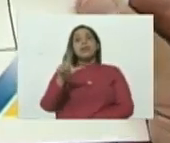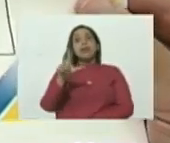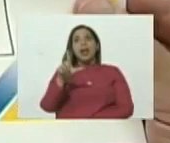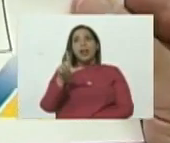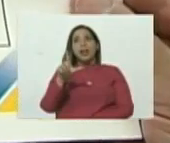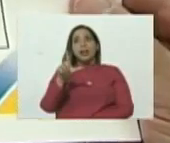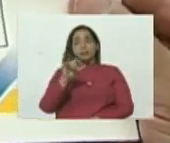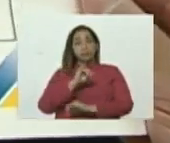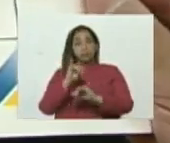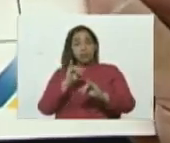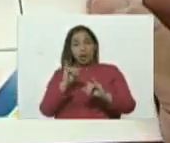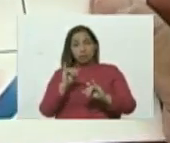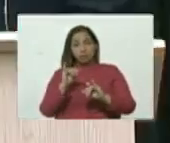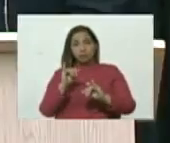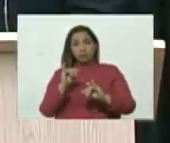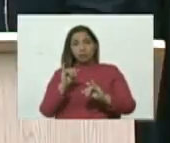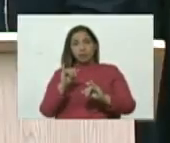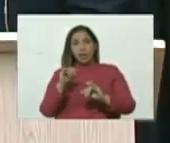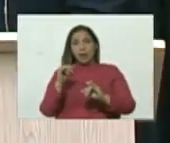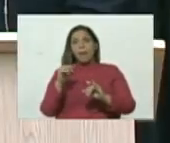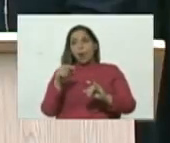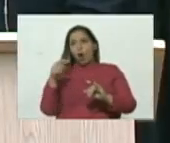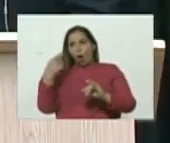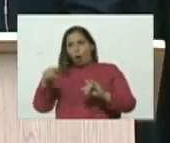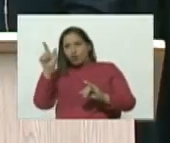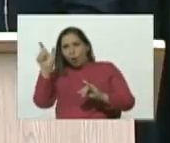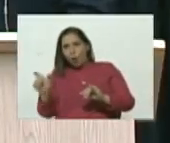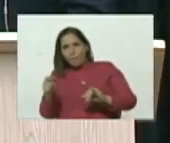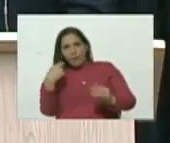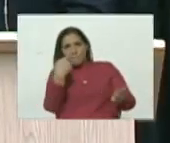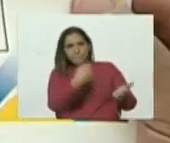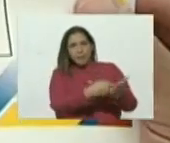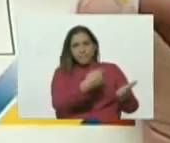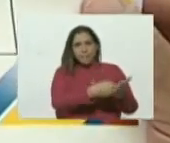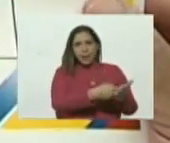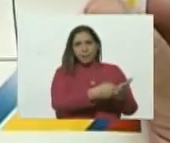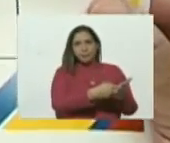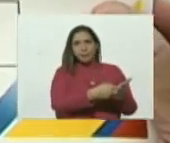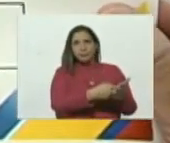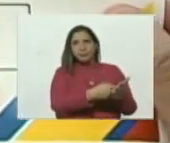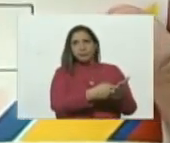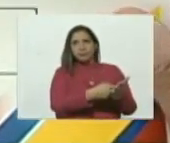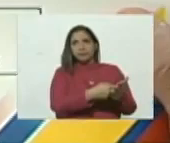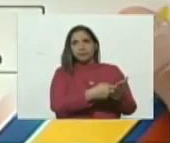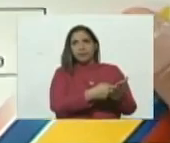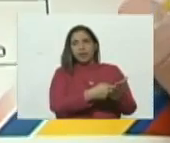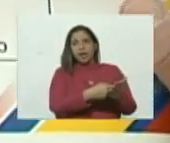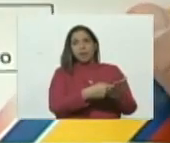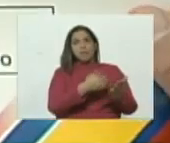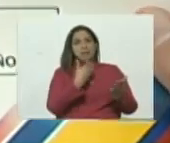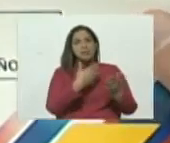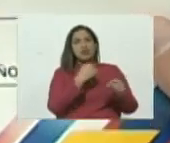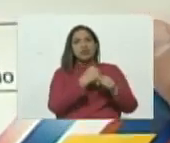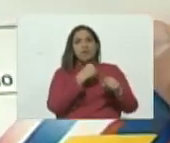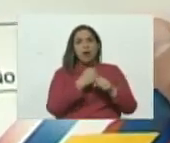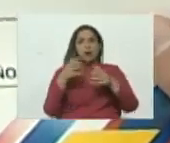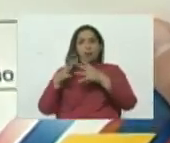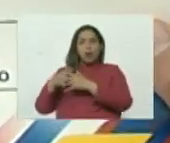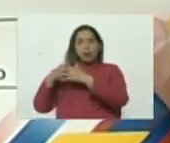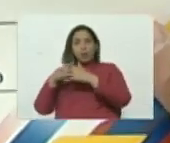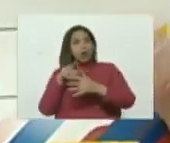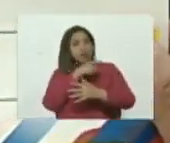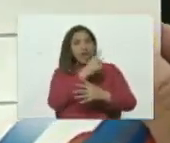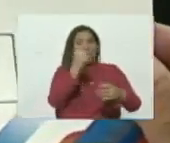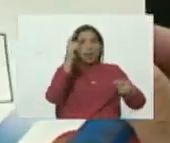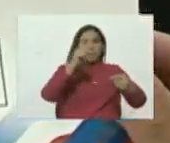quien Báez sobornó con 3 green cards para sus hijos, permisos de trabajo en los Estados Unidos, y así lo incorporó a los